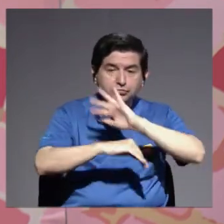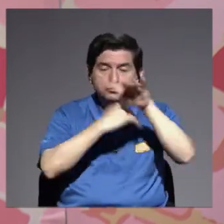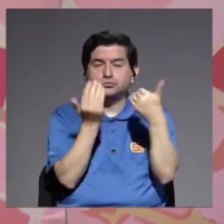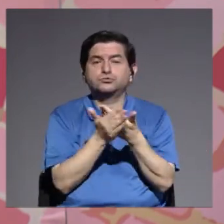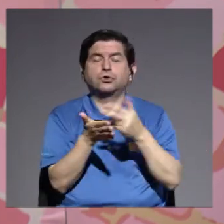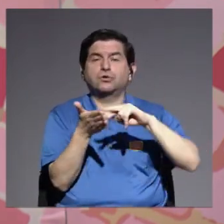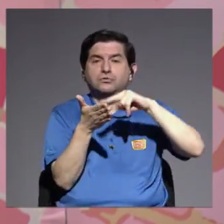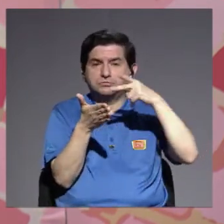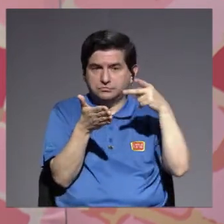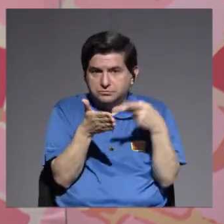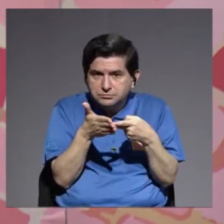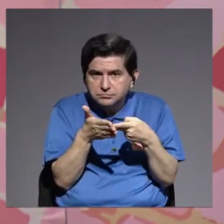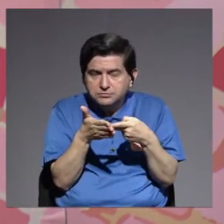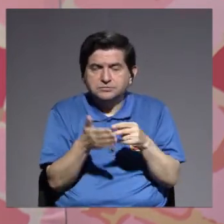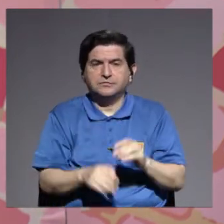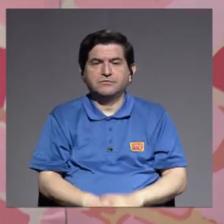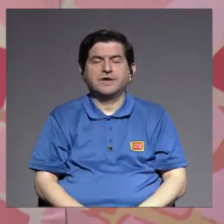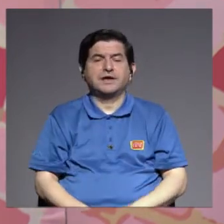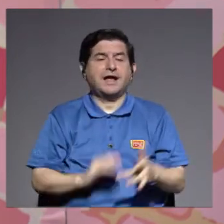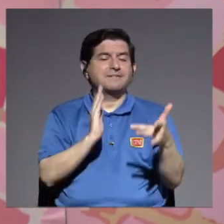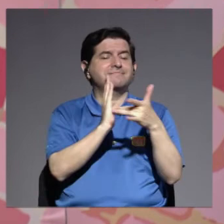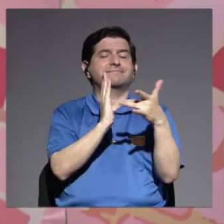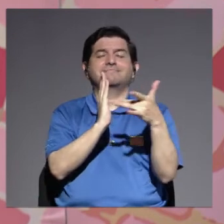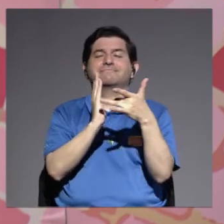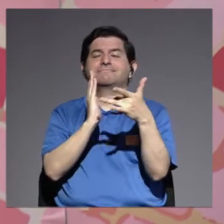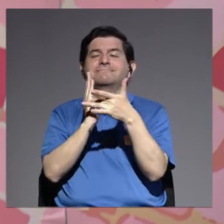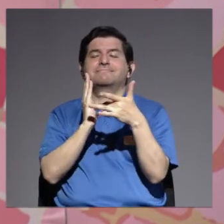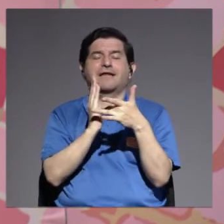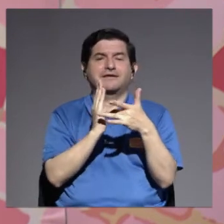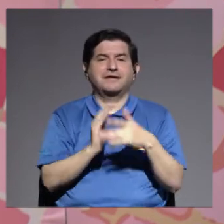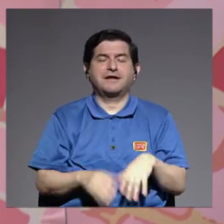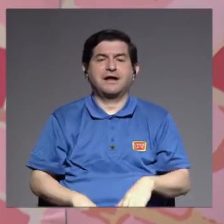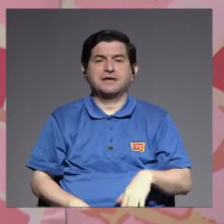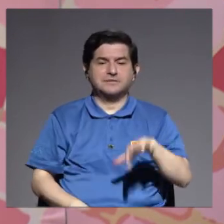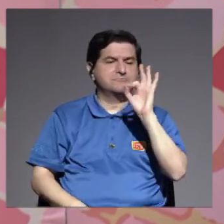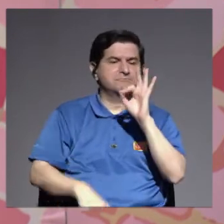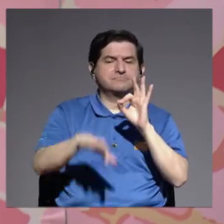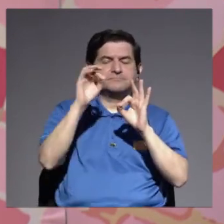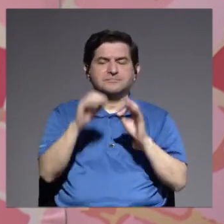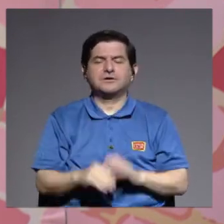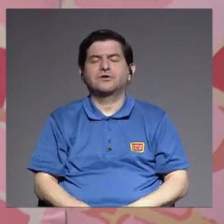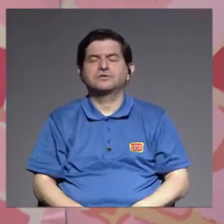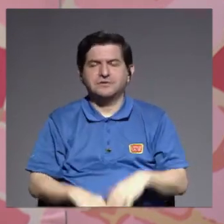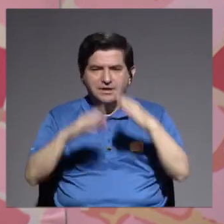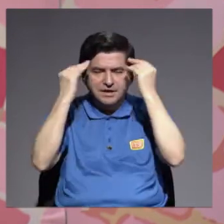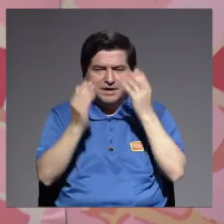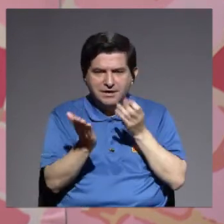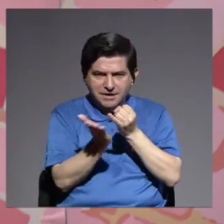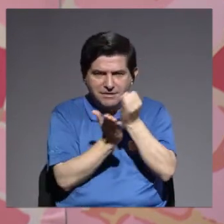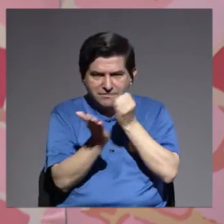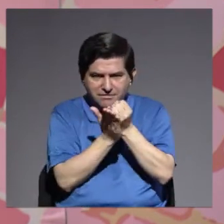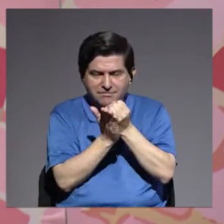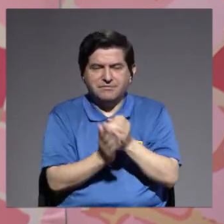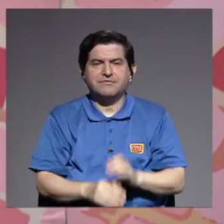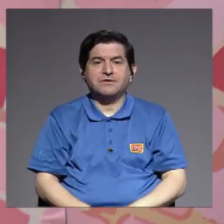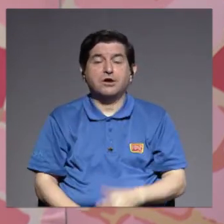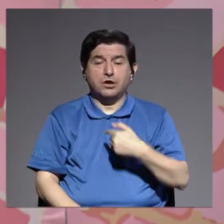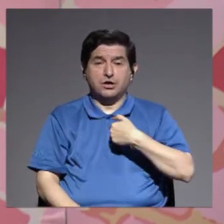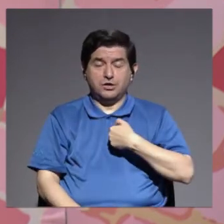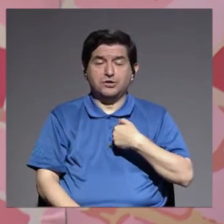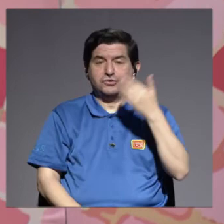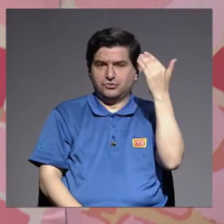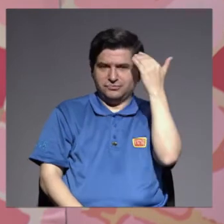tipo de técnicas para obtener investigación y datos que estoy